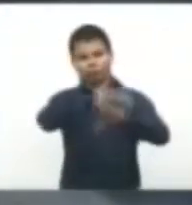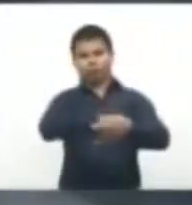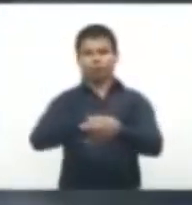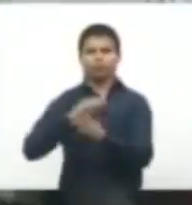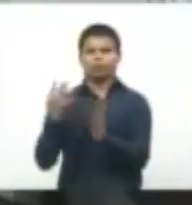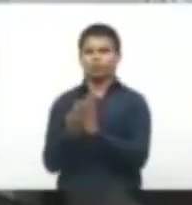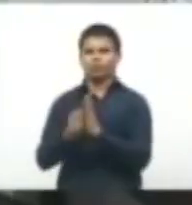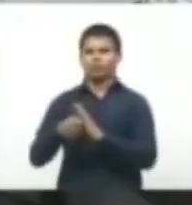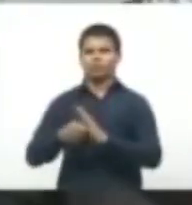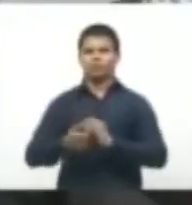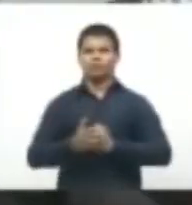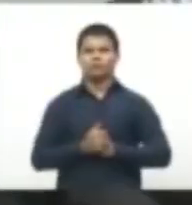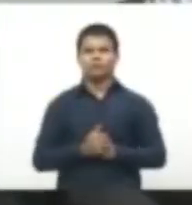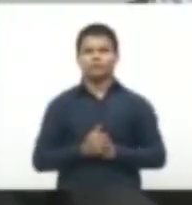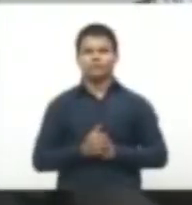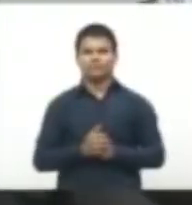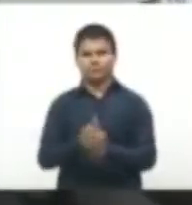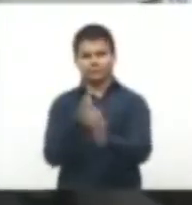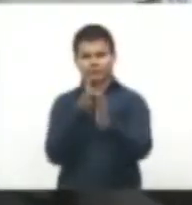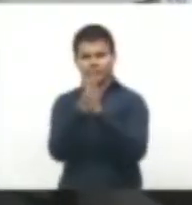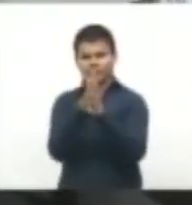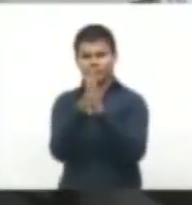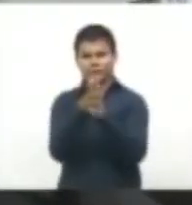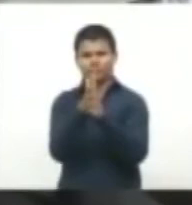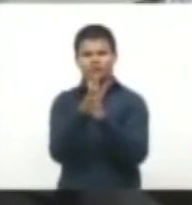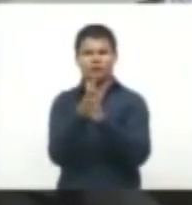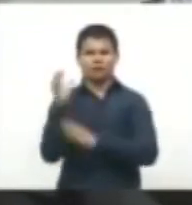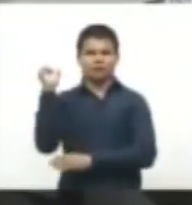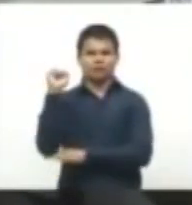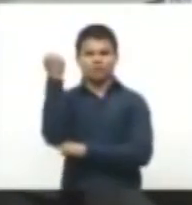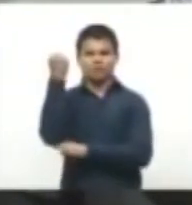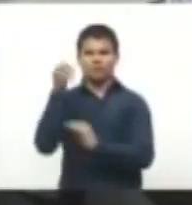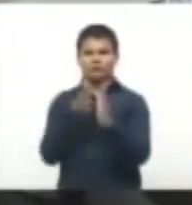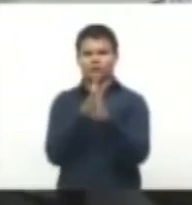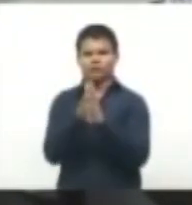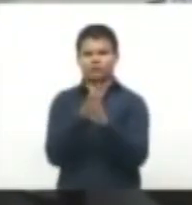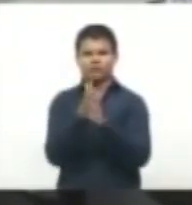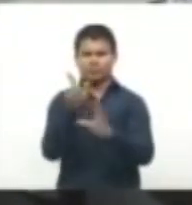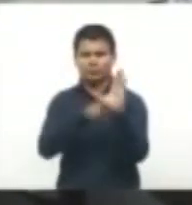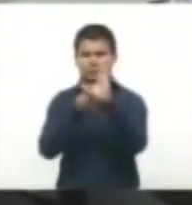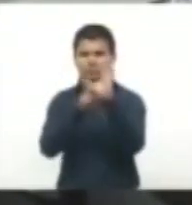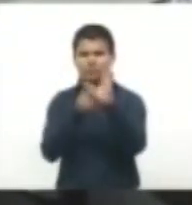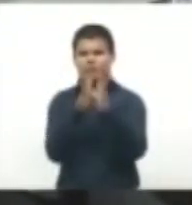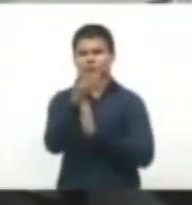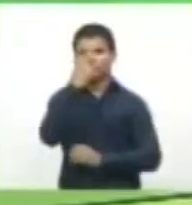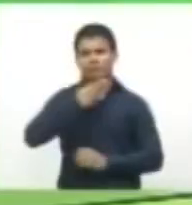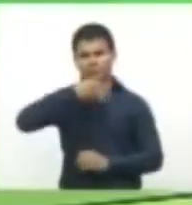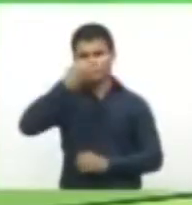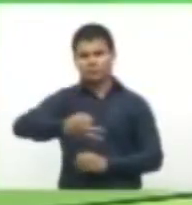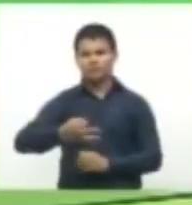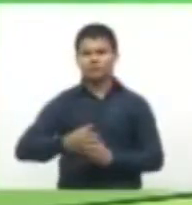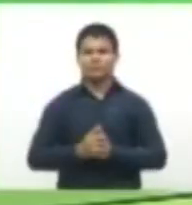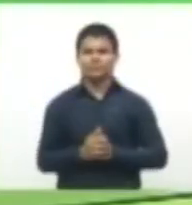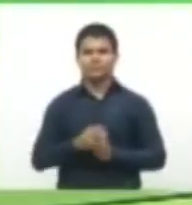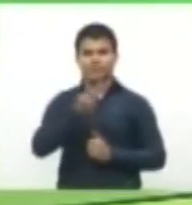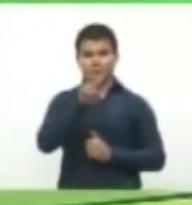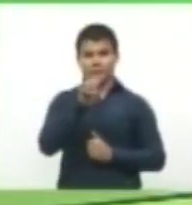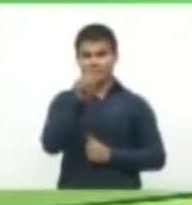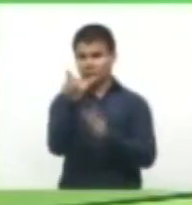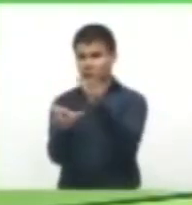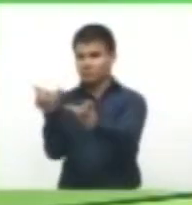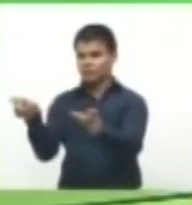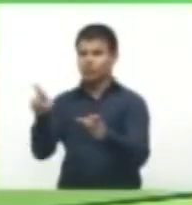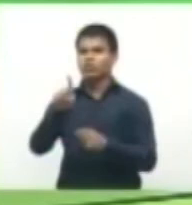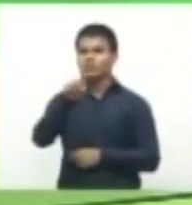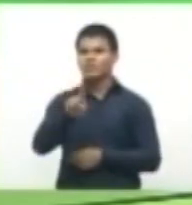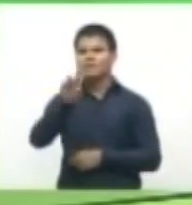garantías. La información desde Riohacha con Yuri Real y McDaniel, las noticias, un compromiso con la verdad. 20 personas, 18